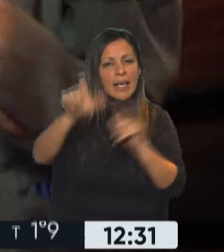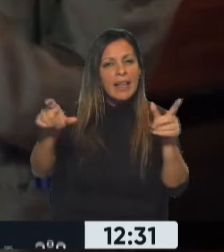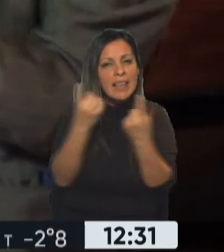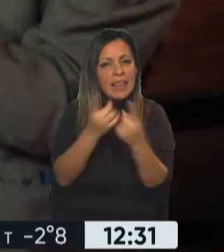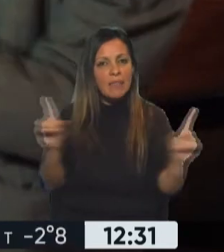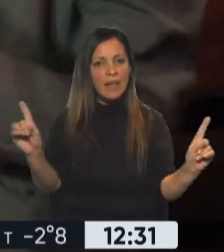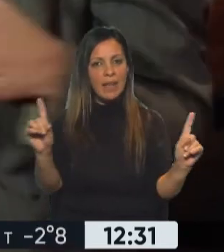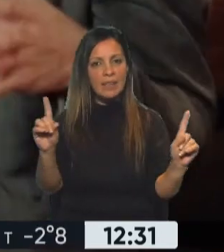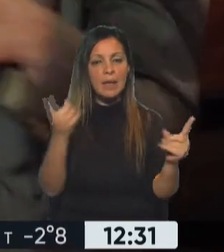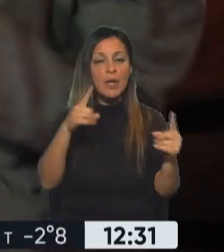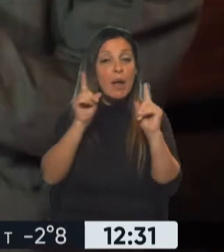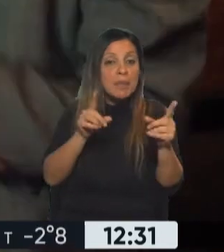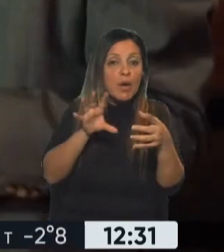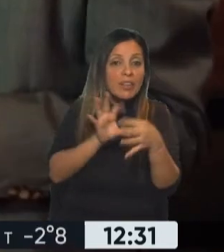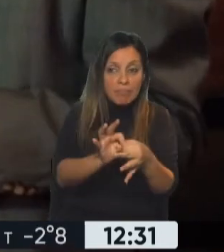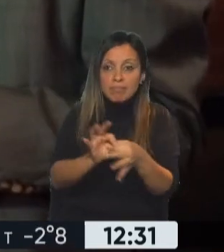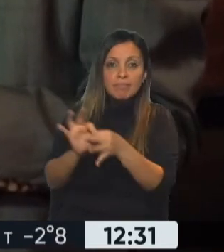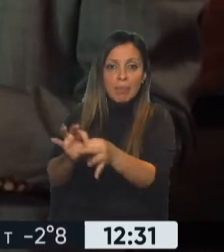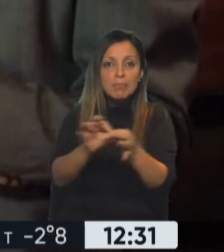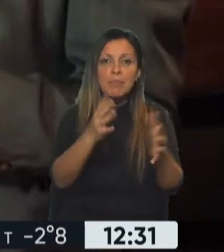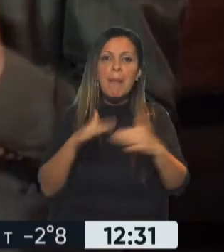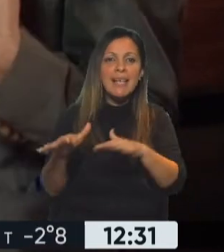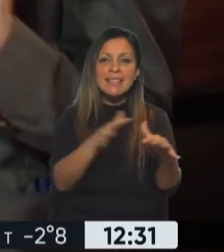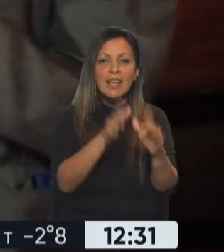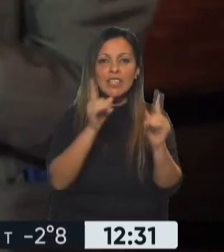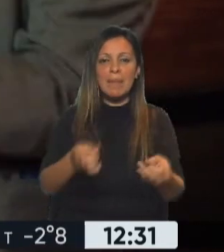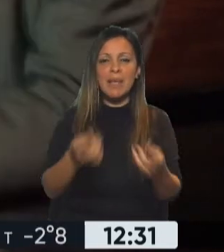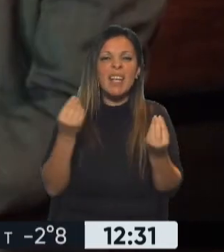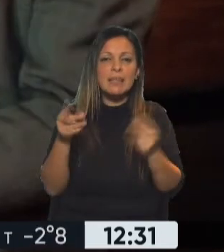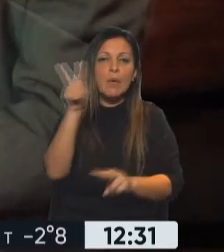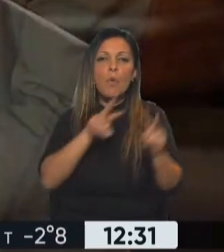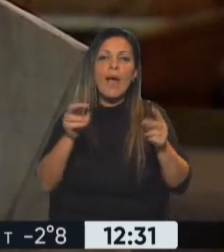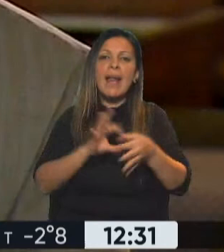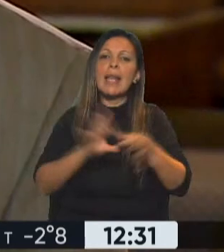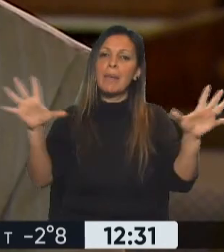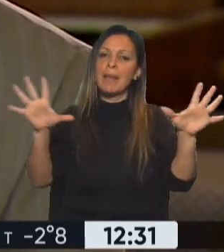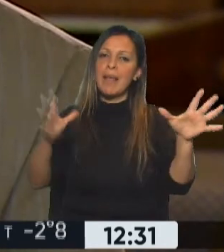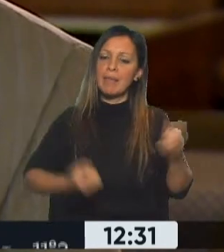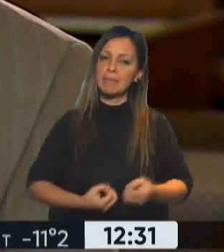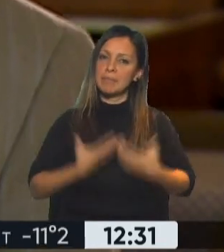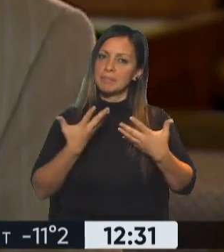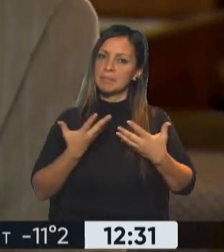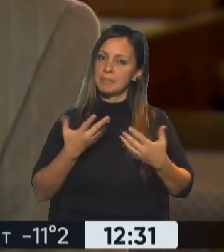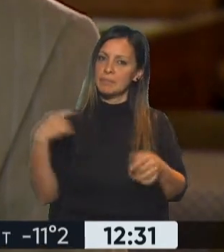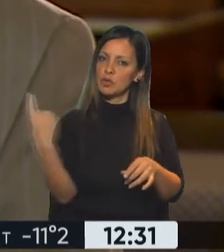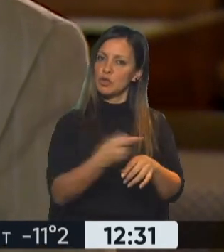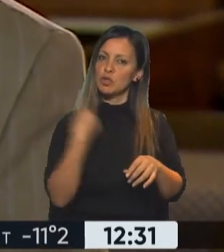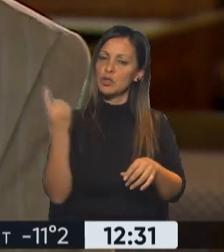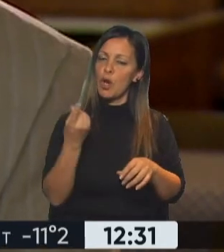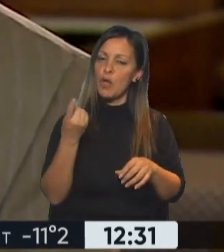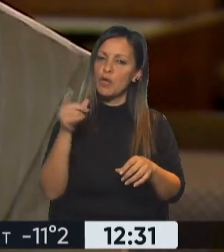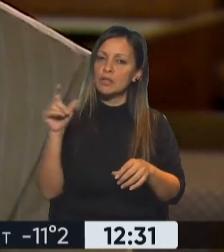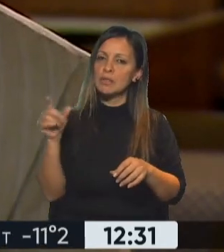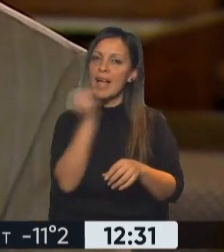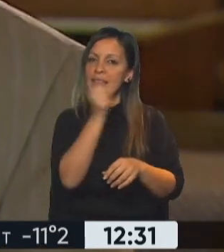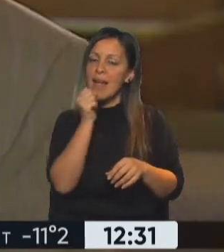que los une o los unifica, que es esa búsqueda de libertad artística. Eran muy libres estos autores